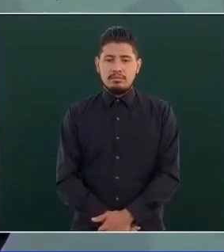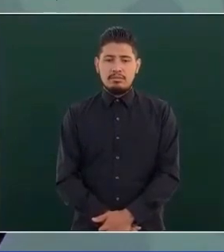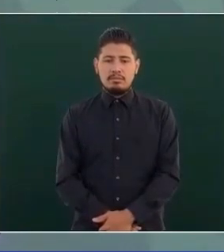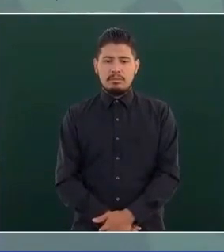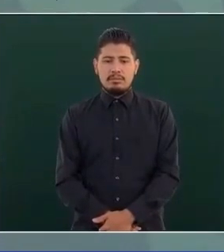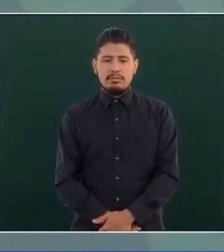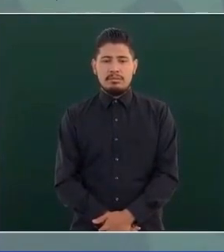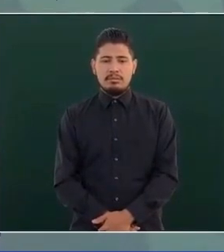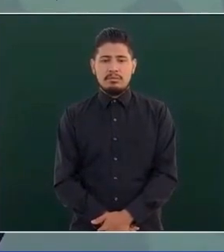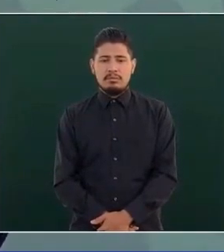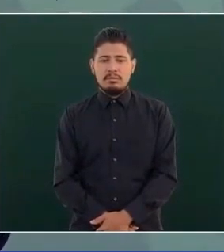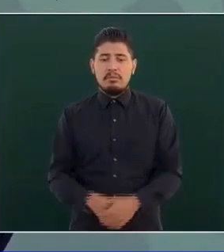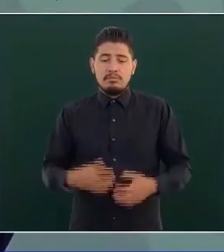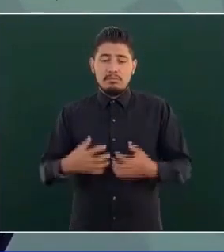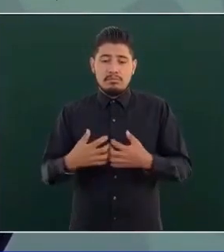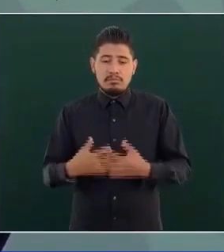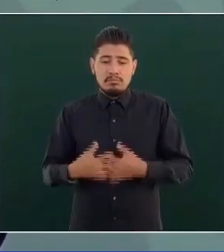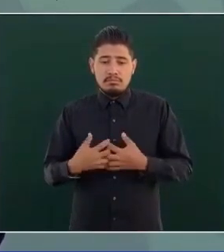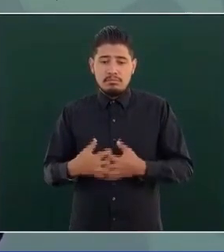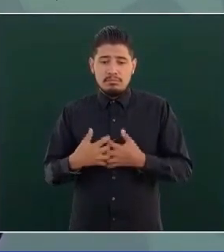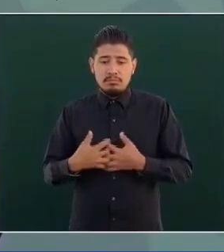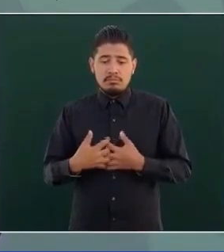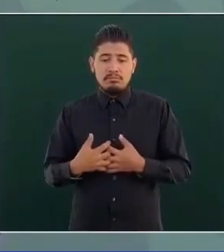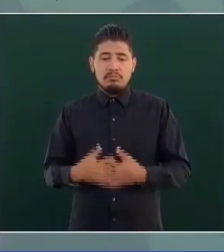a empresas